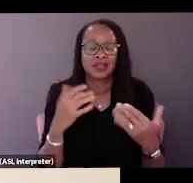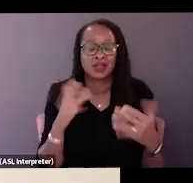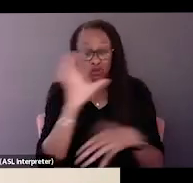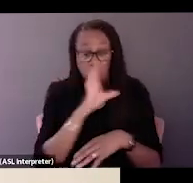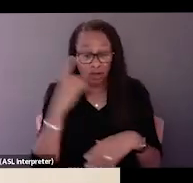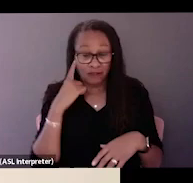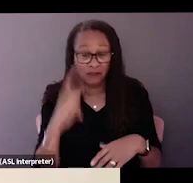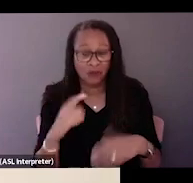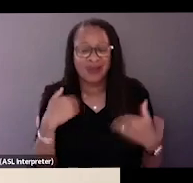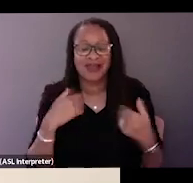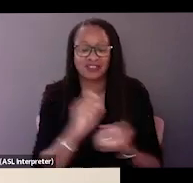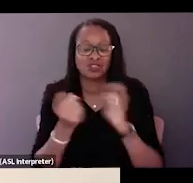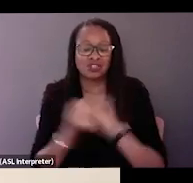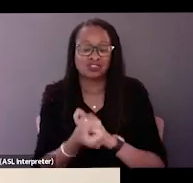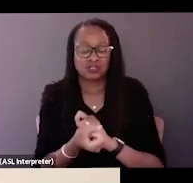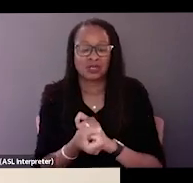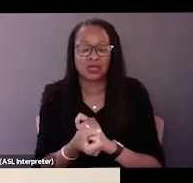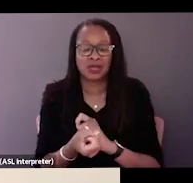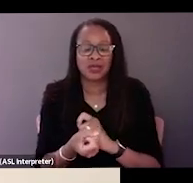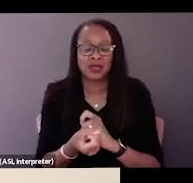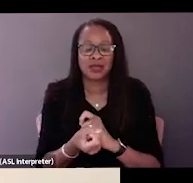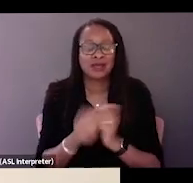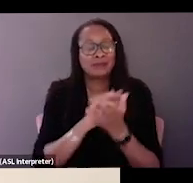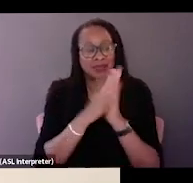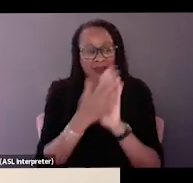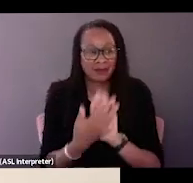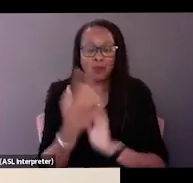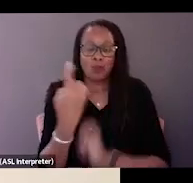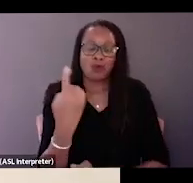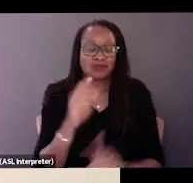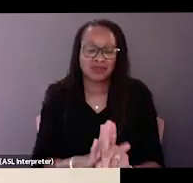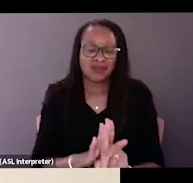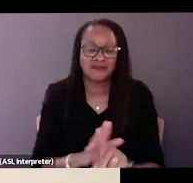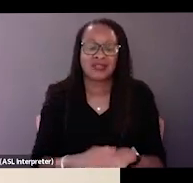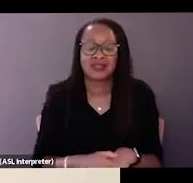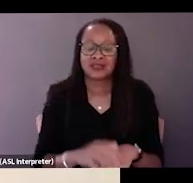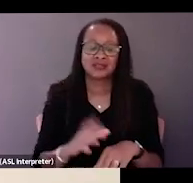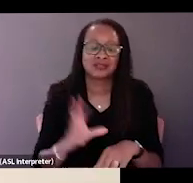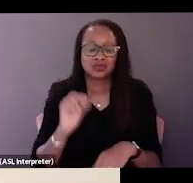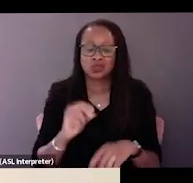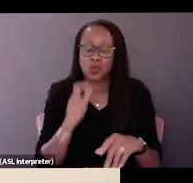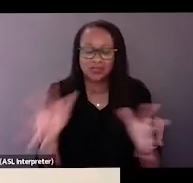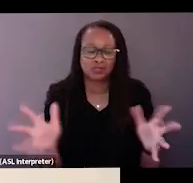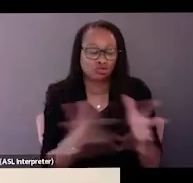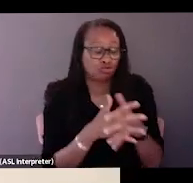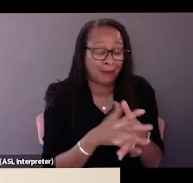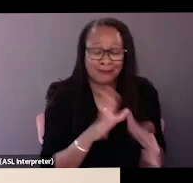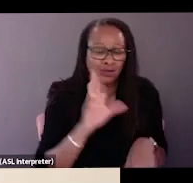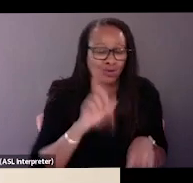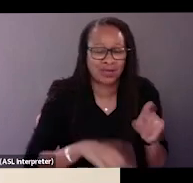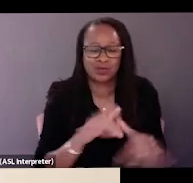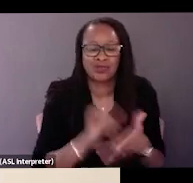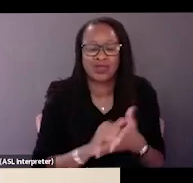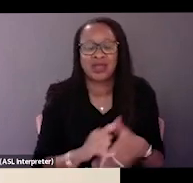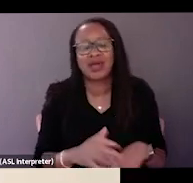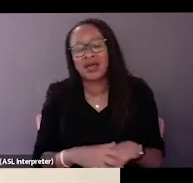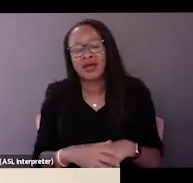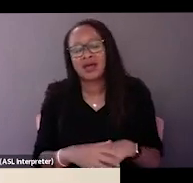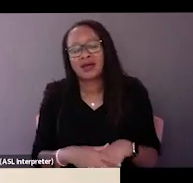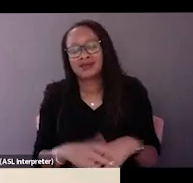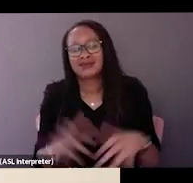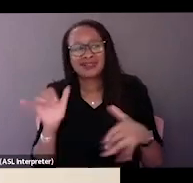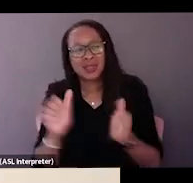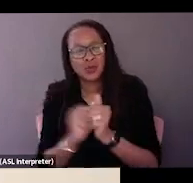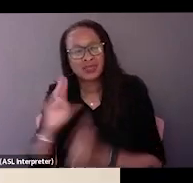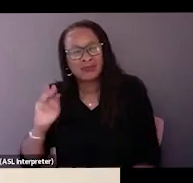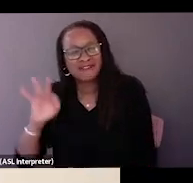de atraparlo, y como no hay forma de atrapar a Mafifa. Pero para mí era muy importante dejar este registro, no